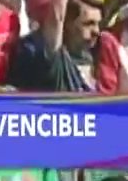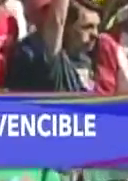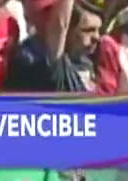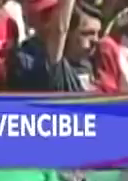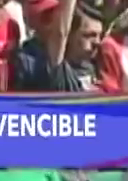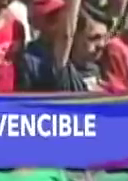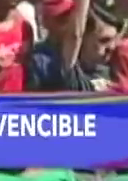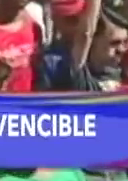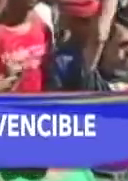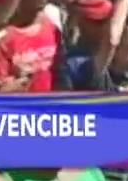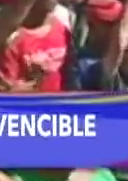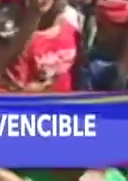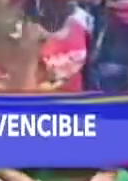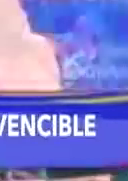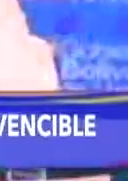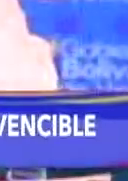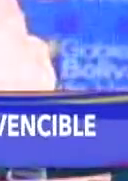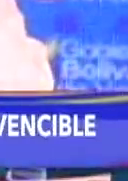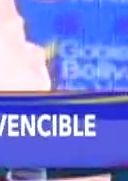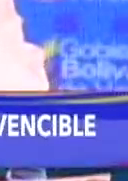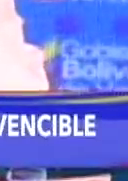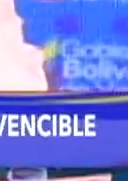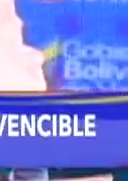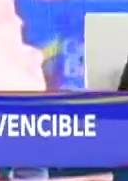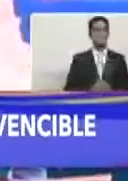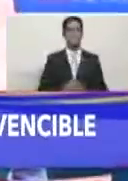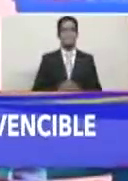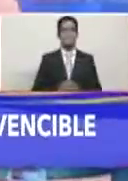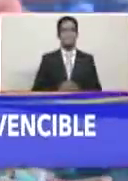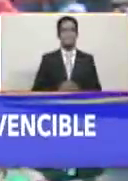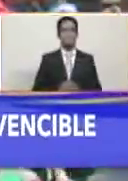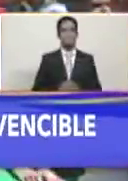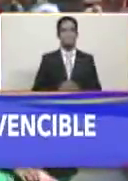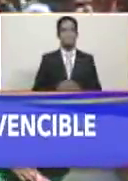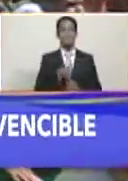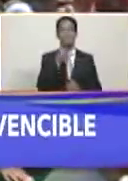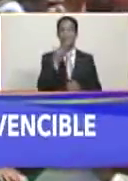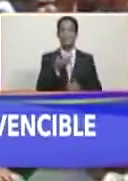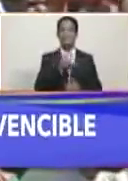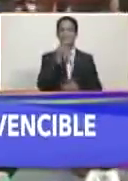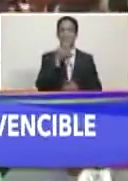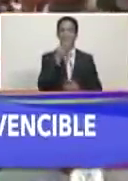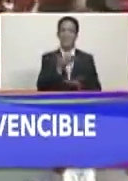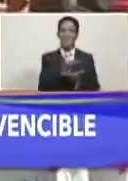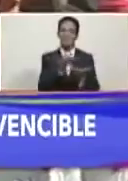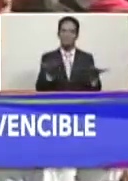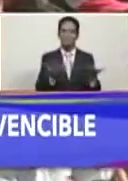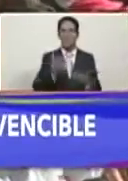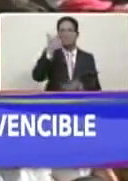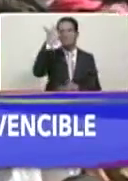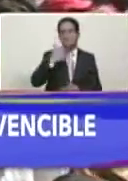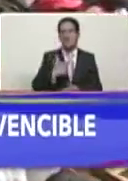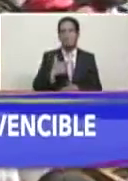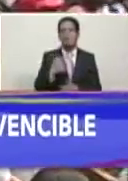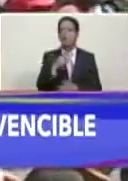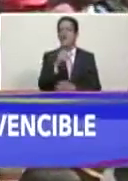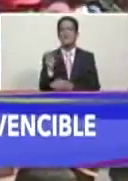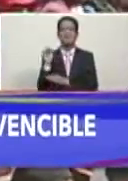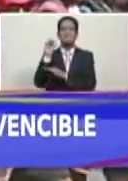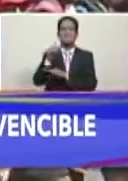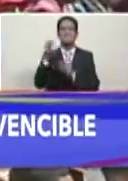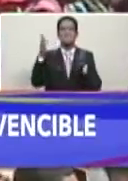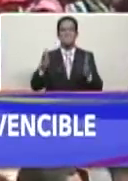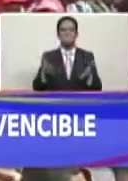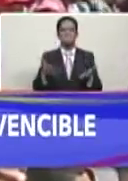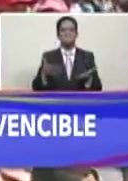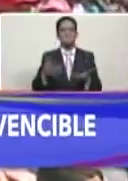Somos invisibles, somos invencibles. Esa es la nueva consigna. Ernesto Villegas,